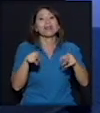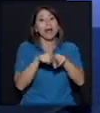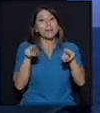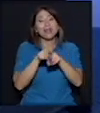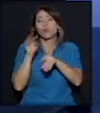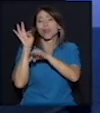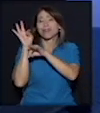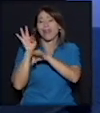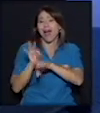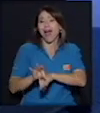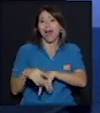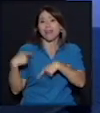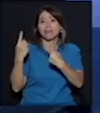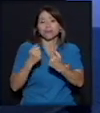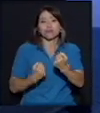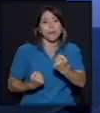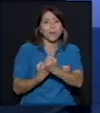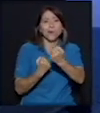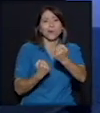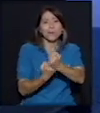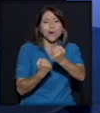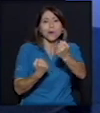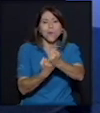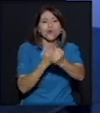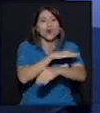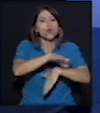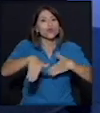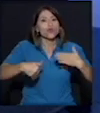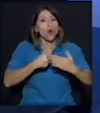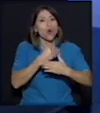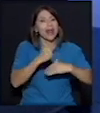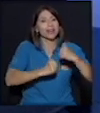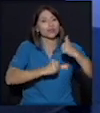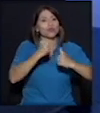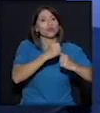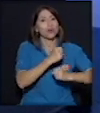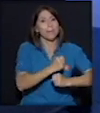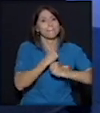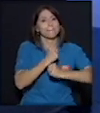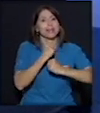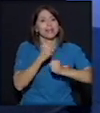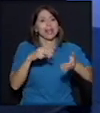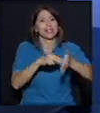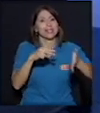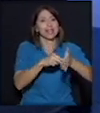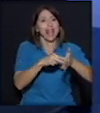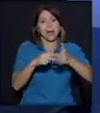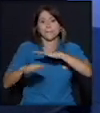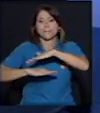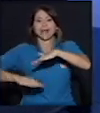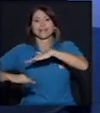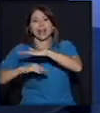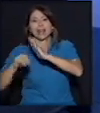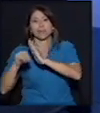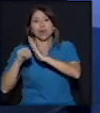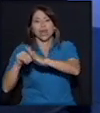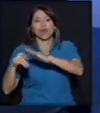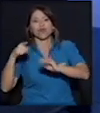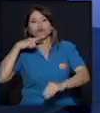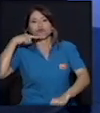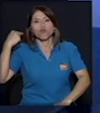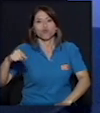larguísima de apoyo y de que toda la estructura militar siria está basada en el modelo ruso, hay una